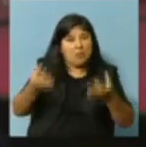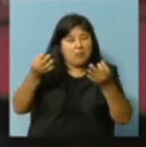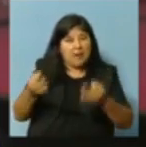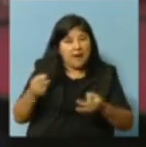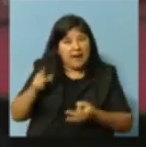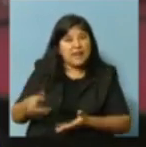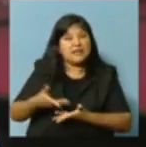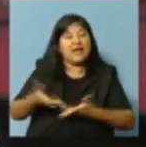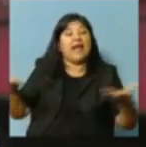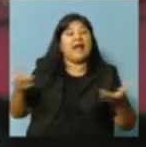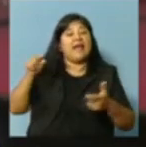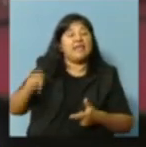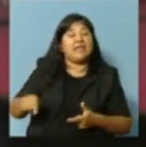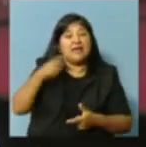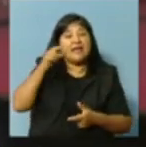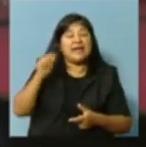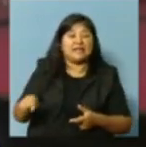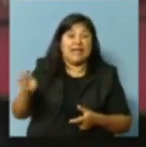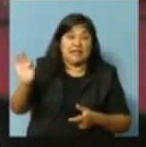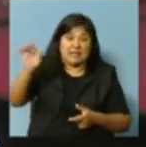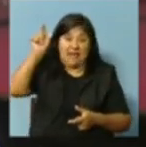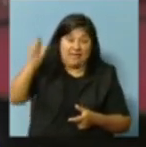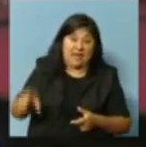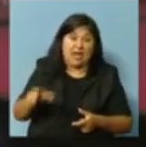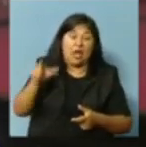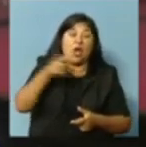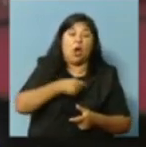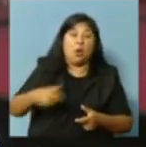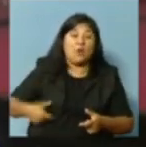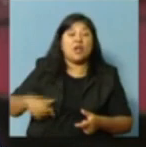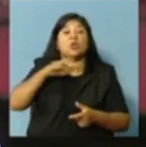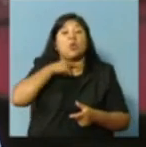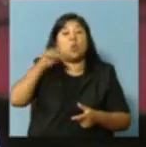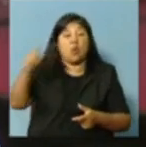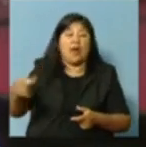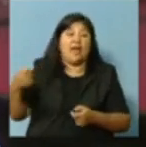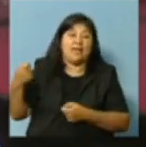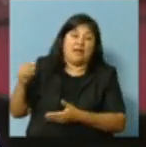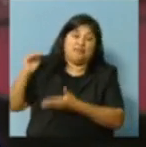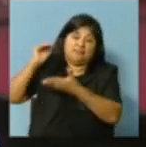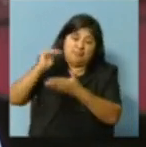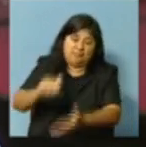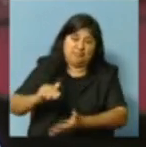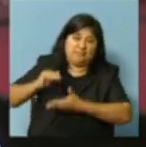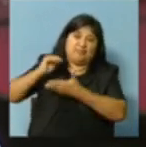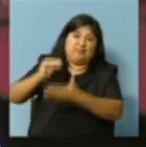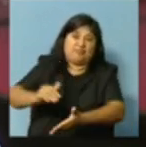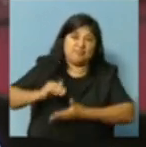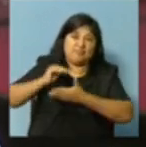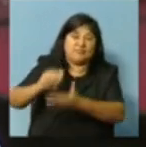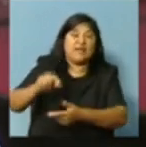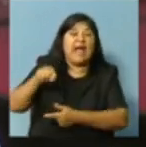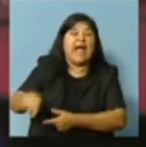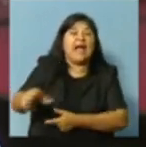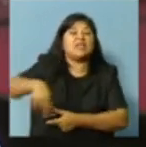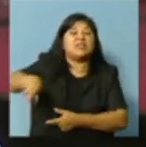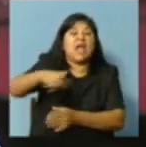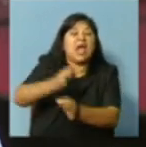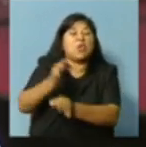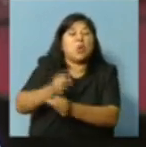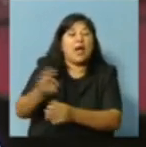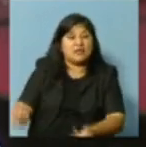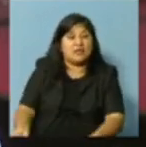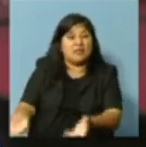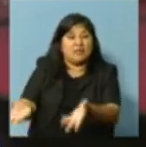destinando un montón dinero a la inversión educativa porque para nosotros el dinero